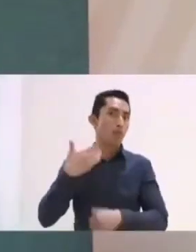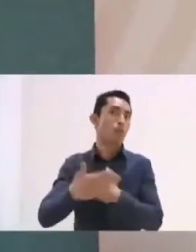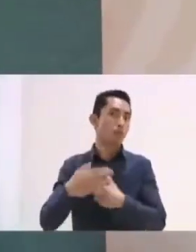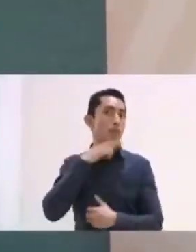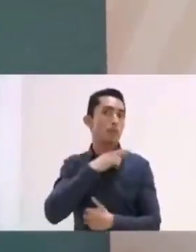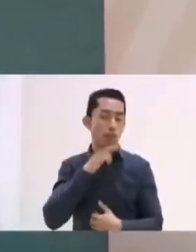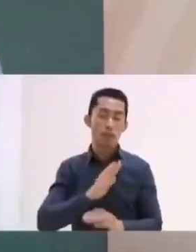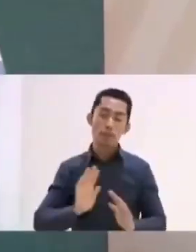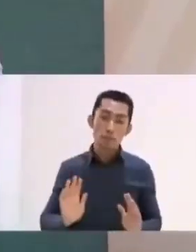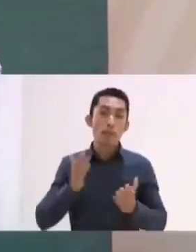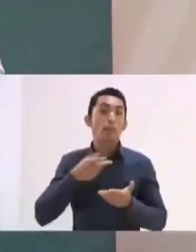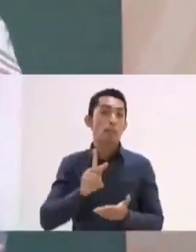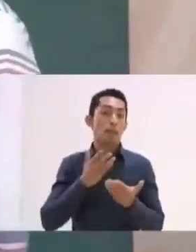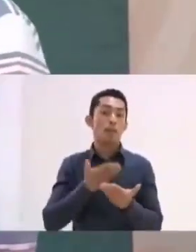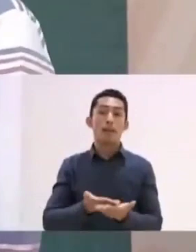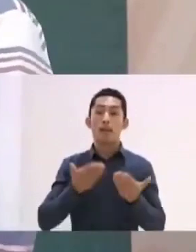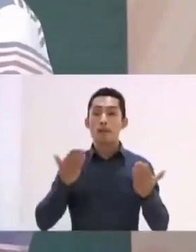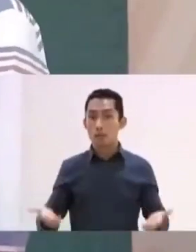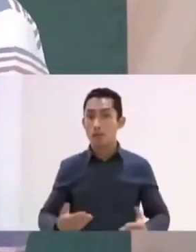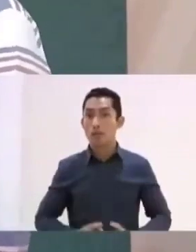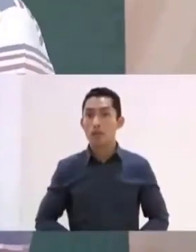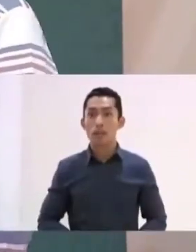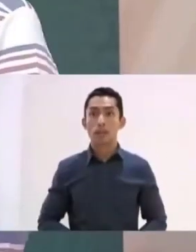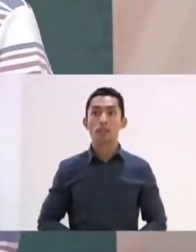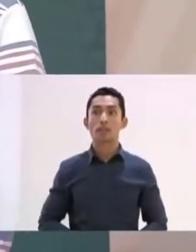Ahora, pues ya